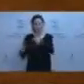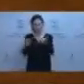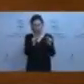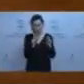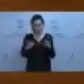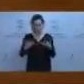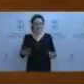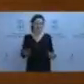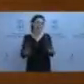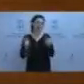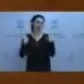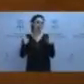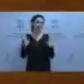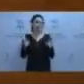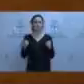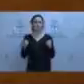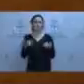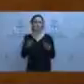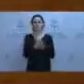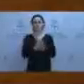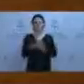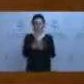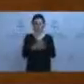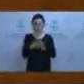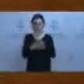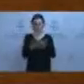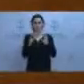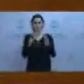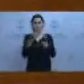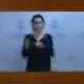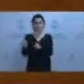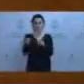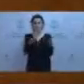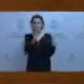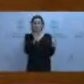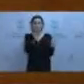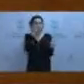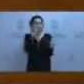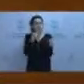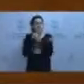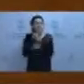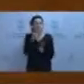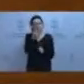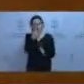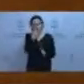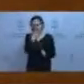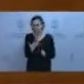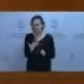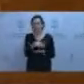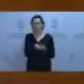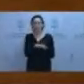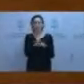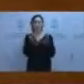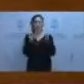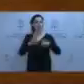Pero bueno, cada uno hace lo que cree conveniente con este acuerdo.